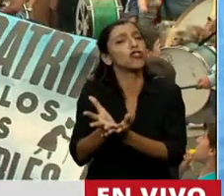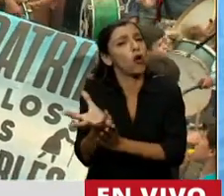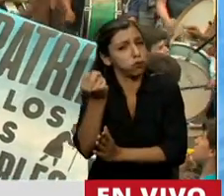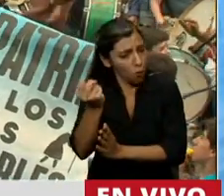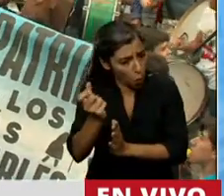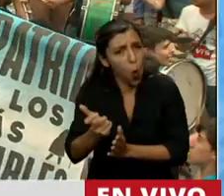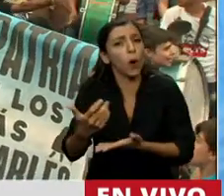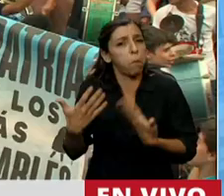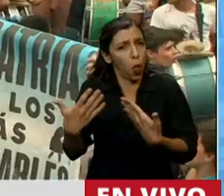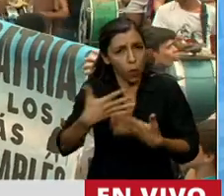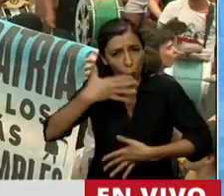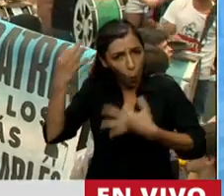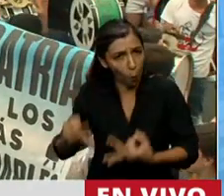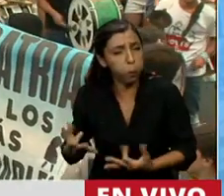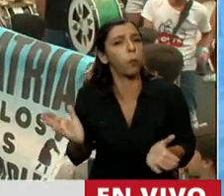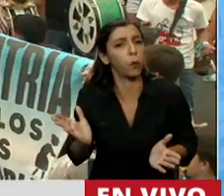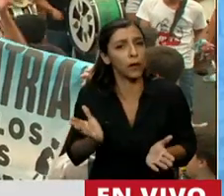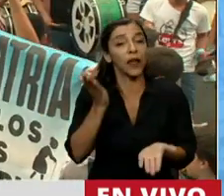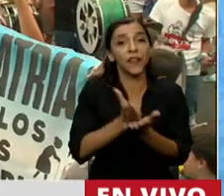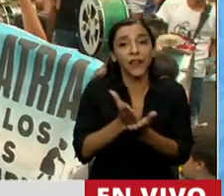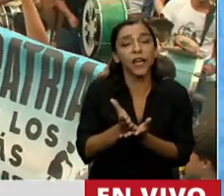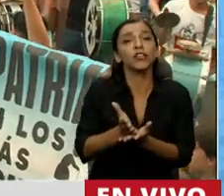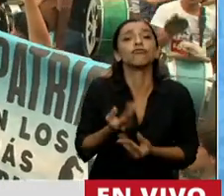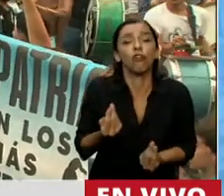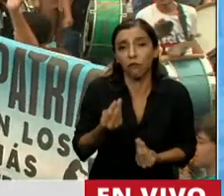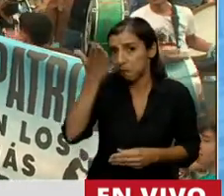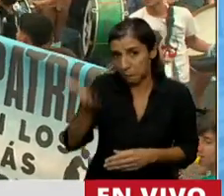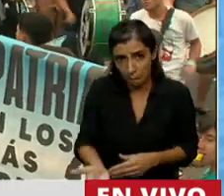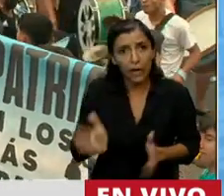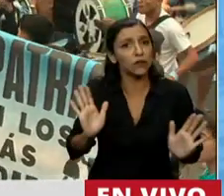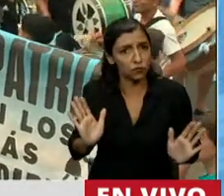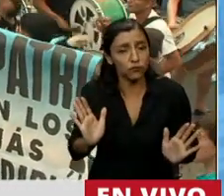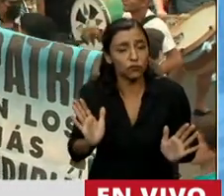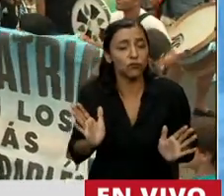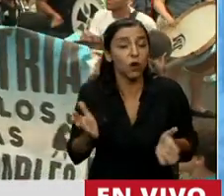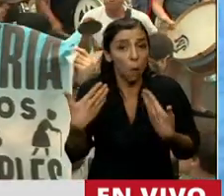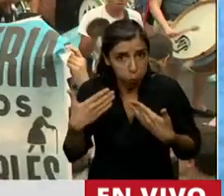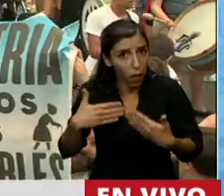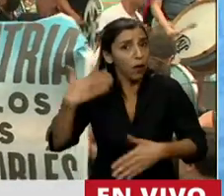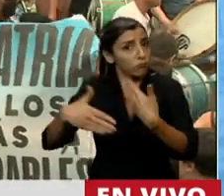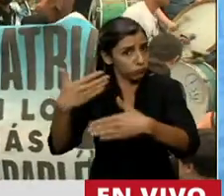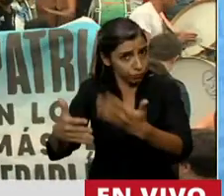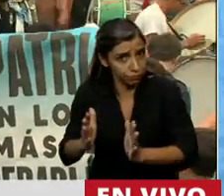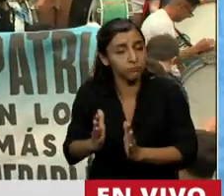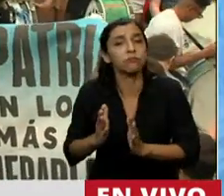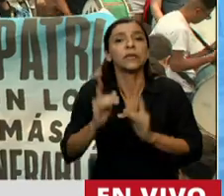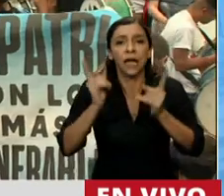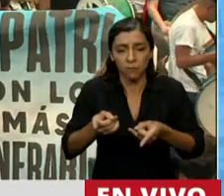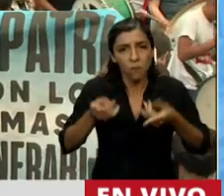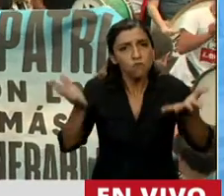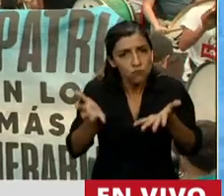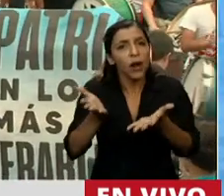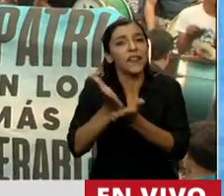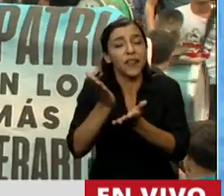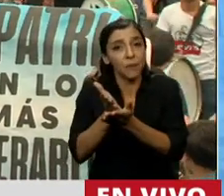no solo para la persona que está en condiciones de ejercerlo, sino también que promueve el derecho de quienes